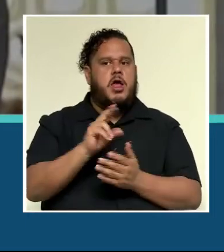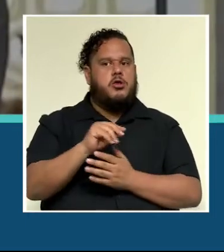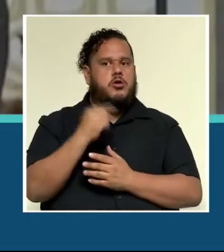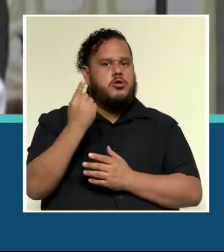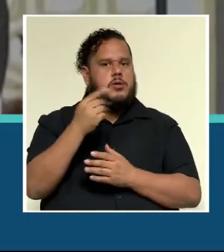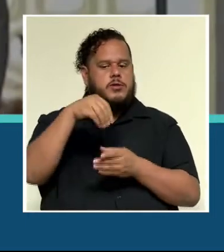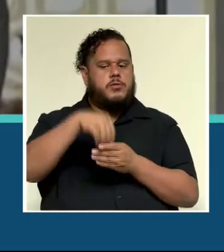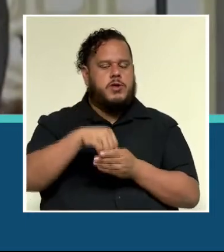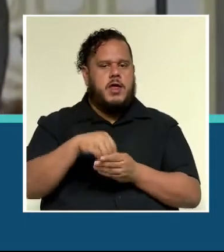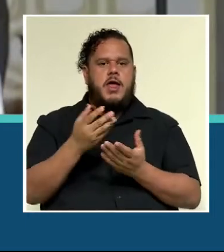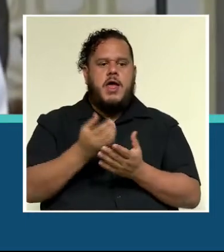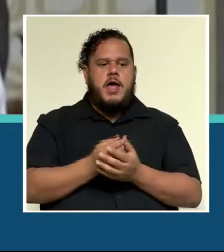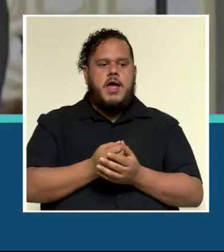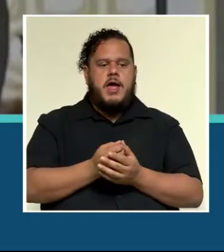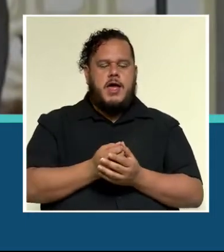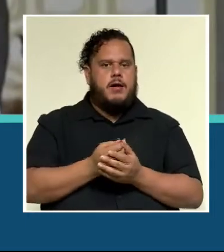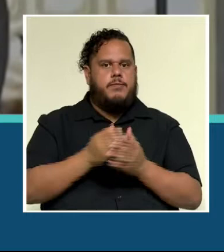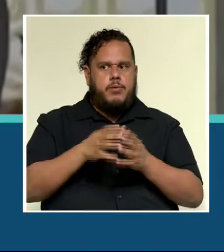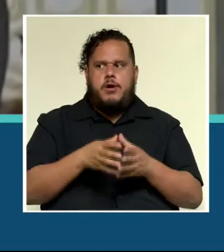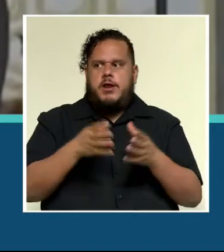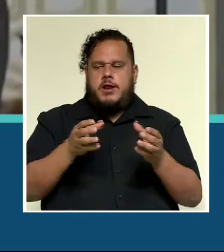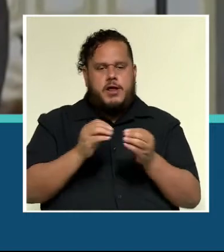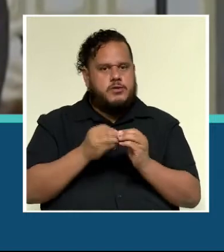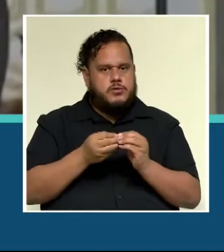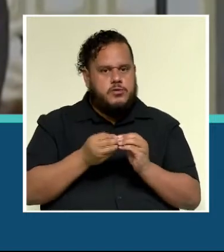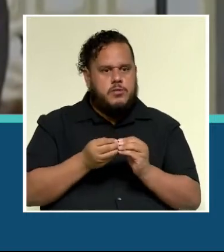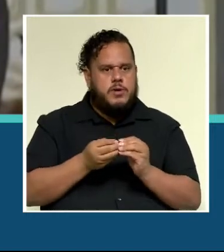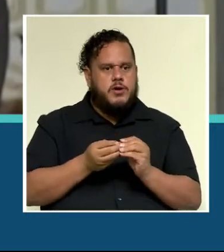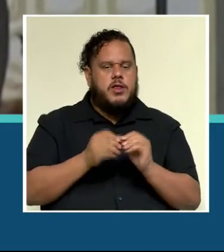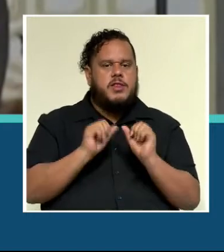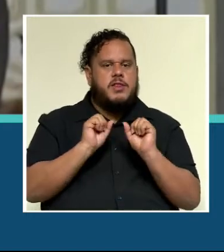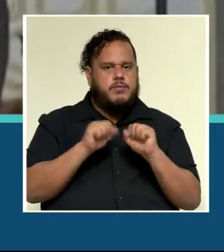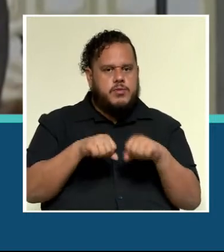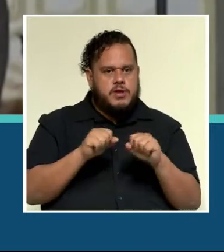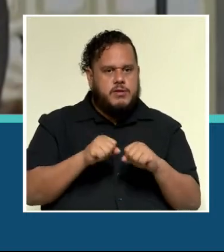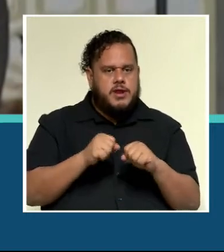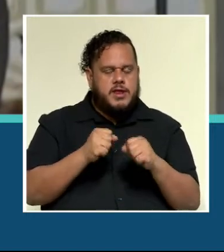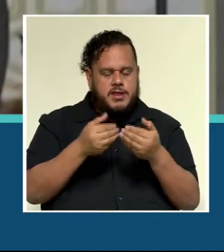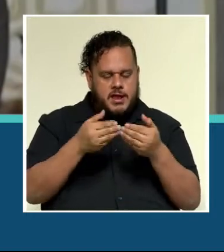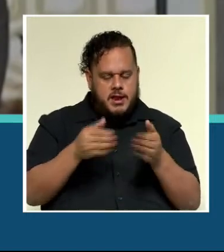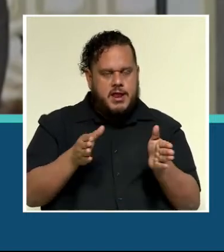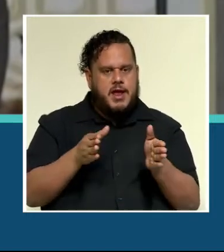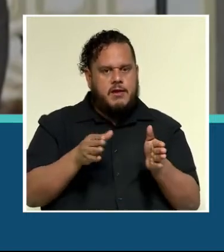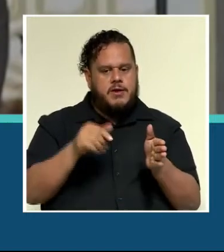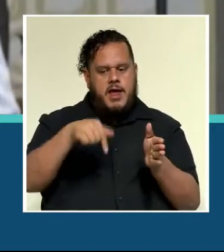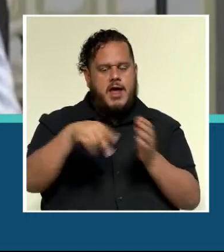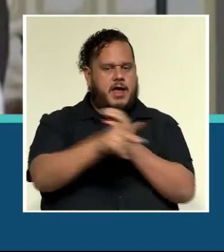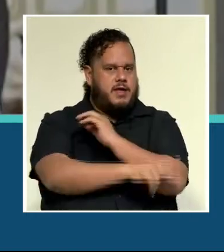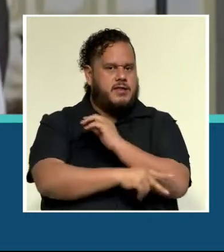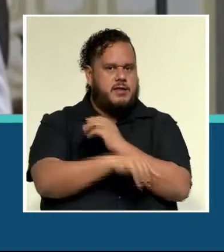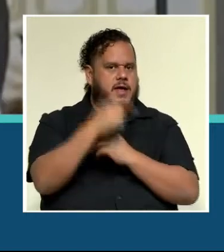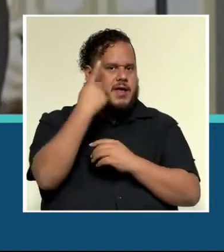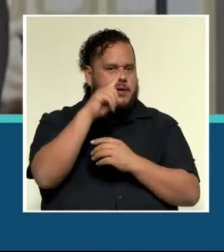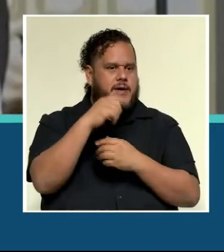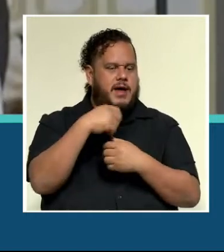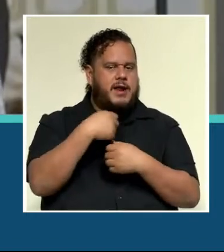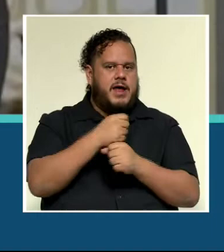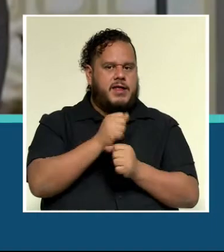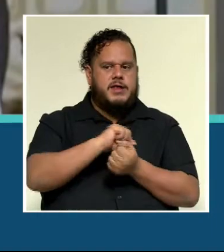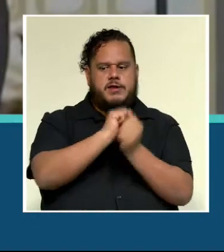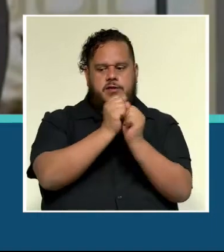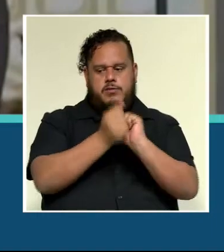contenido, sino por la gran cantidad de posibilidades que le abre a este país para hacer